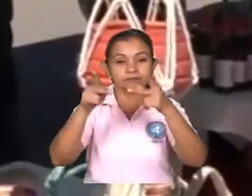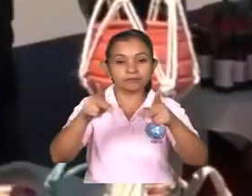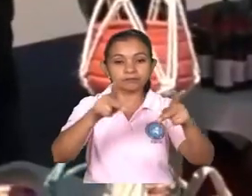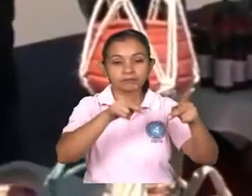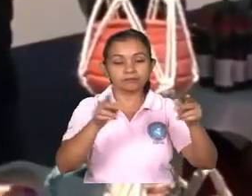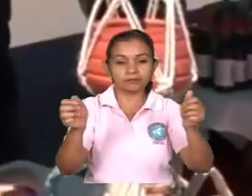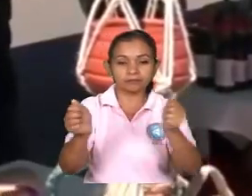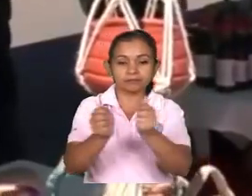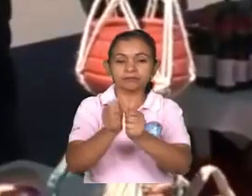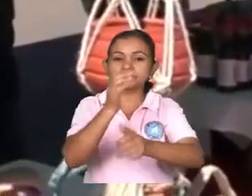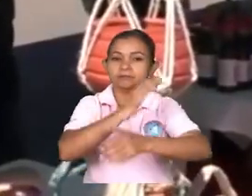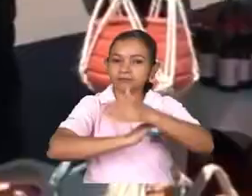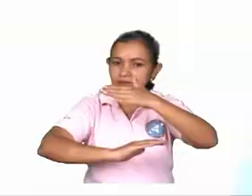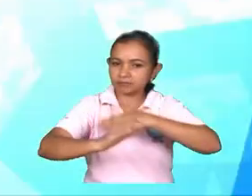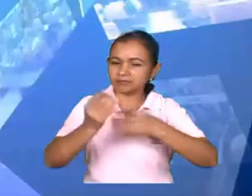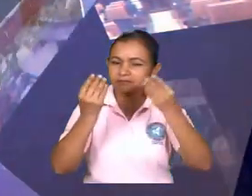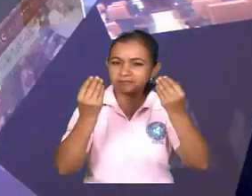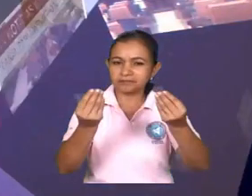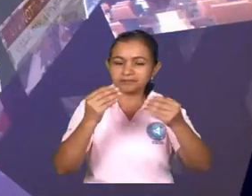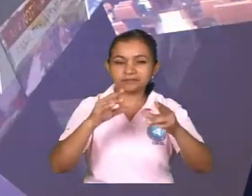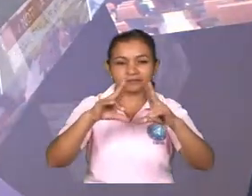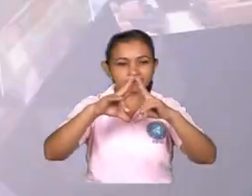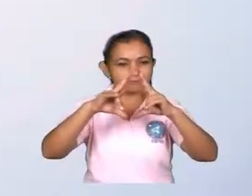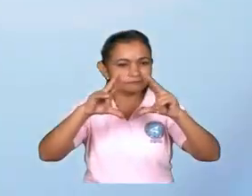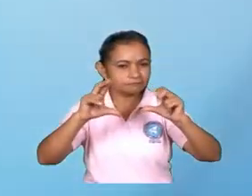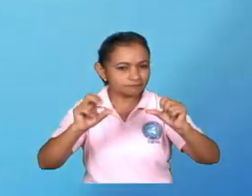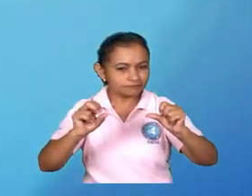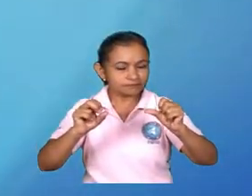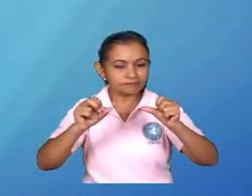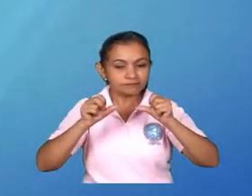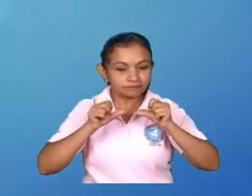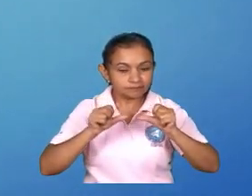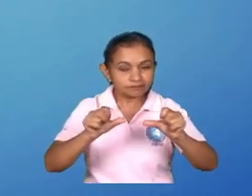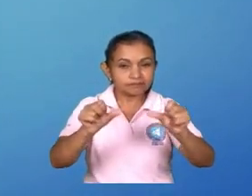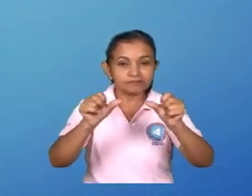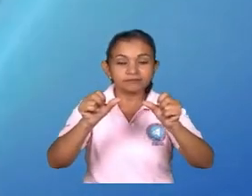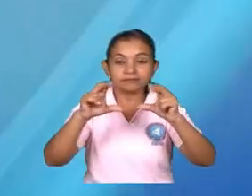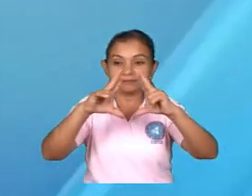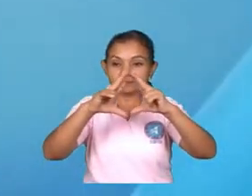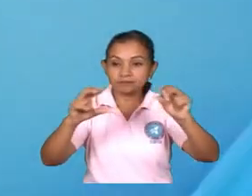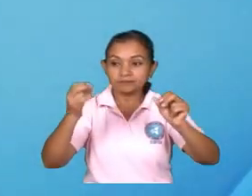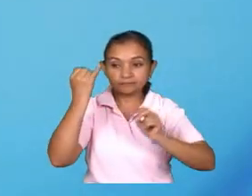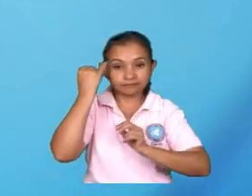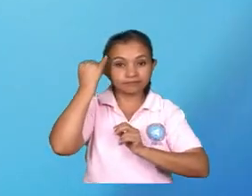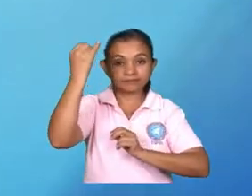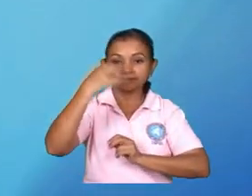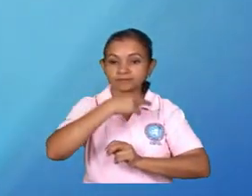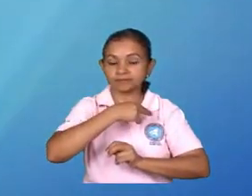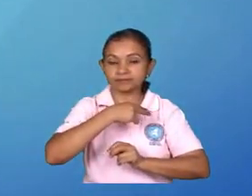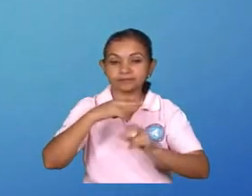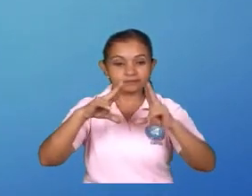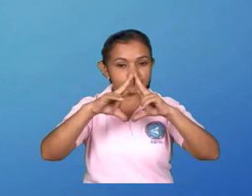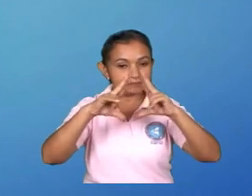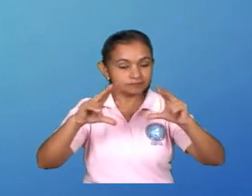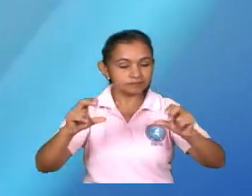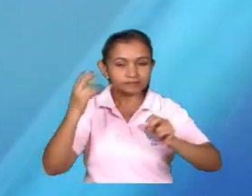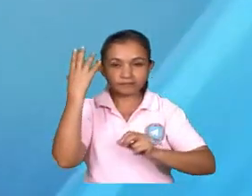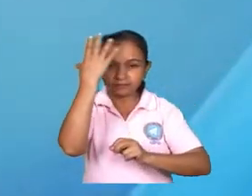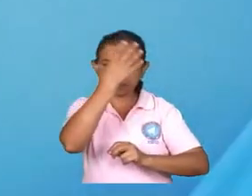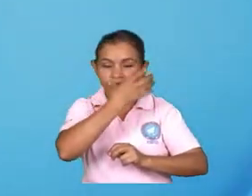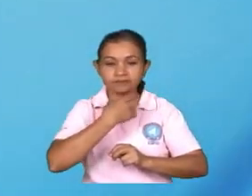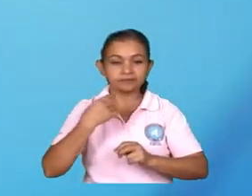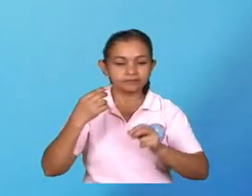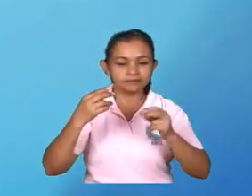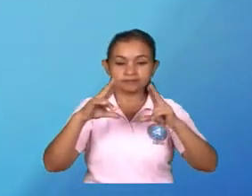personas con discapacidad. Nicaragua Emprende, Nicaragua Creativa, Nicaragua Siempre Linda,